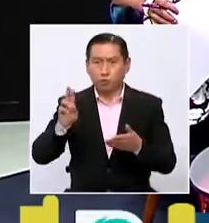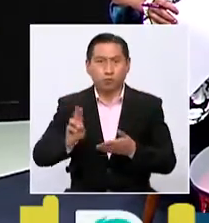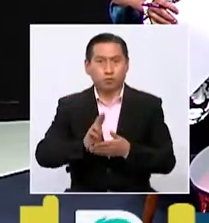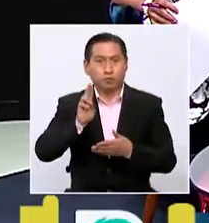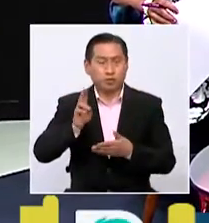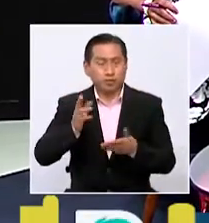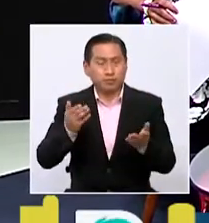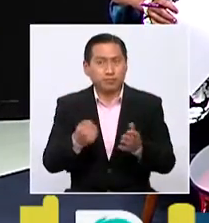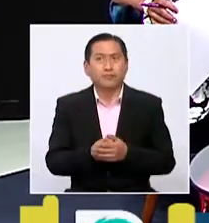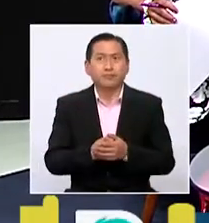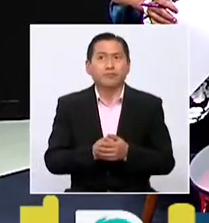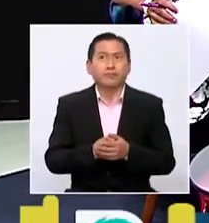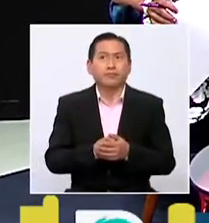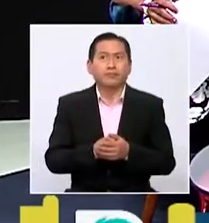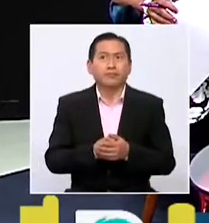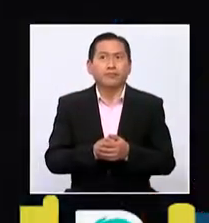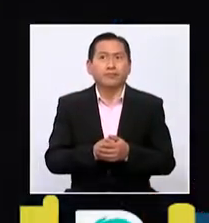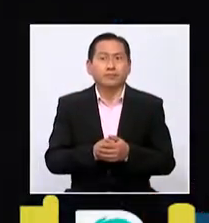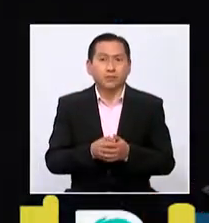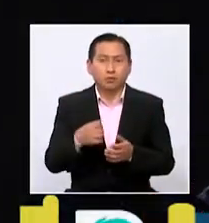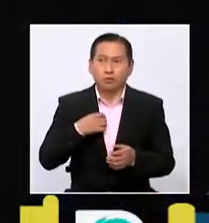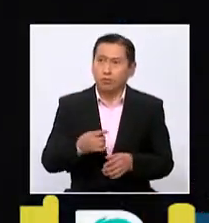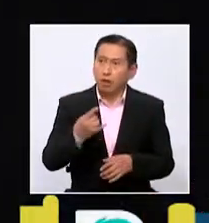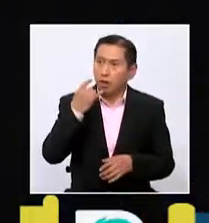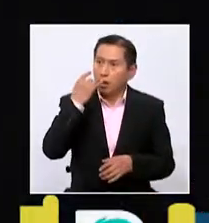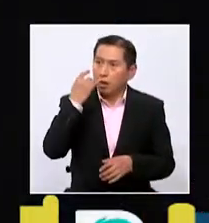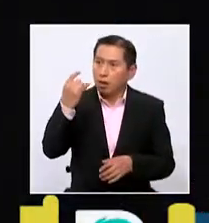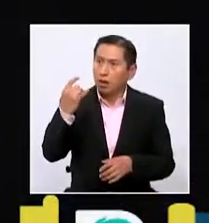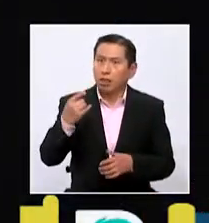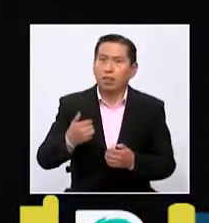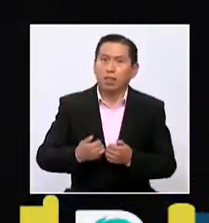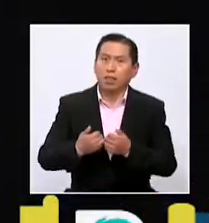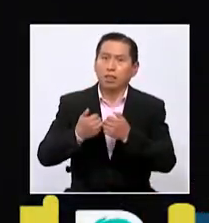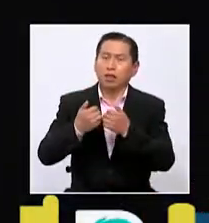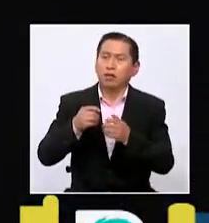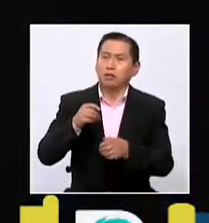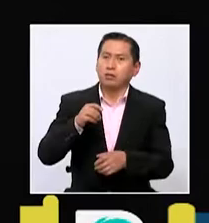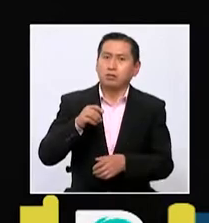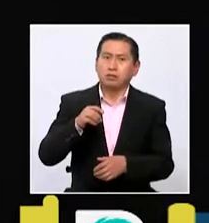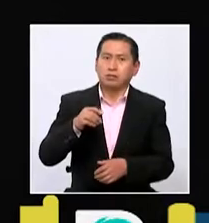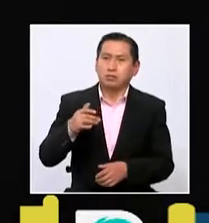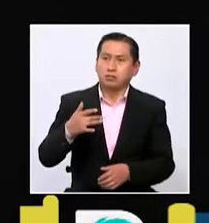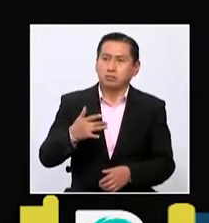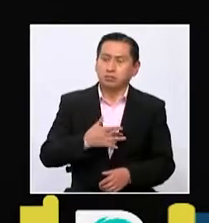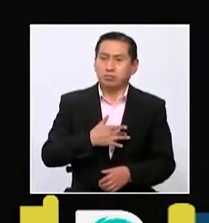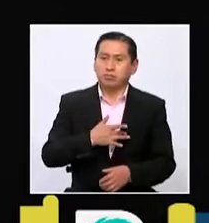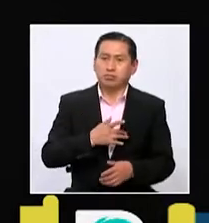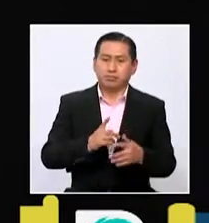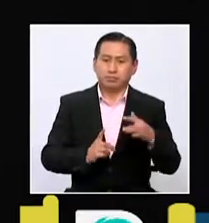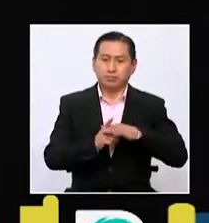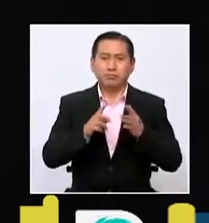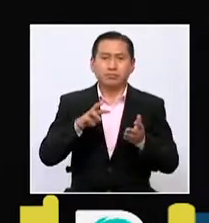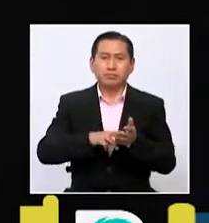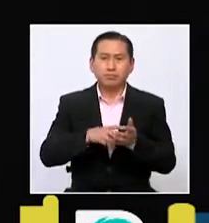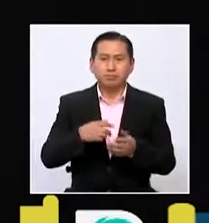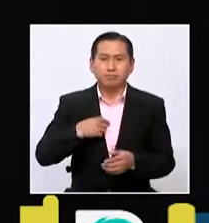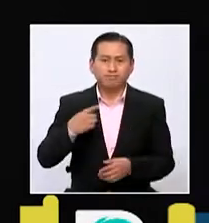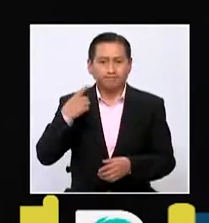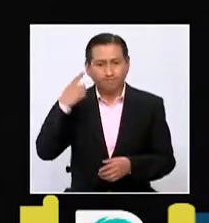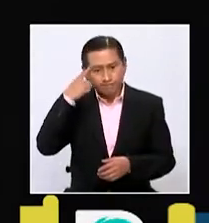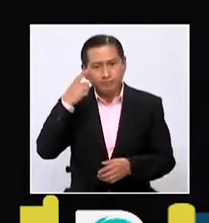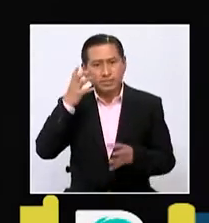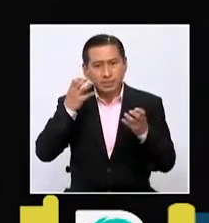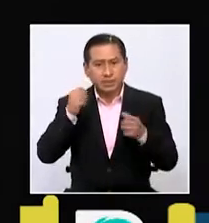universitarios y de ahí me enamoré yo. Y creo que de ahí nacen mis raíces de poder hacer y